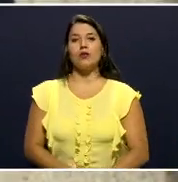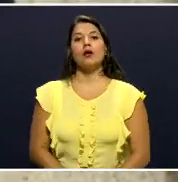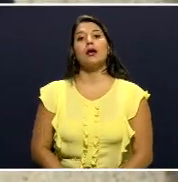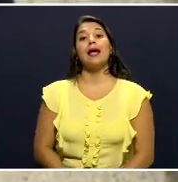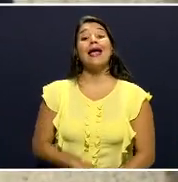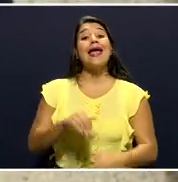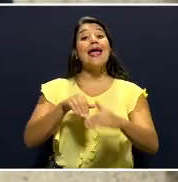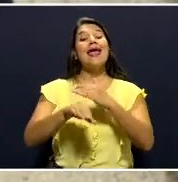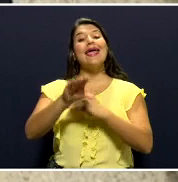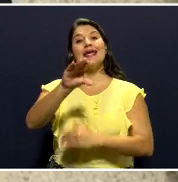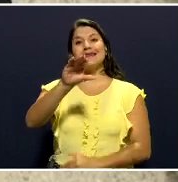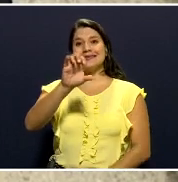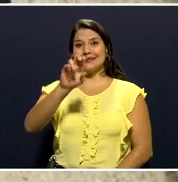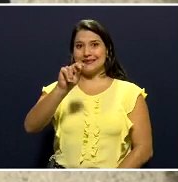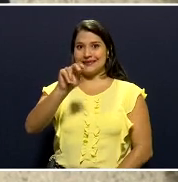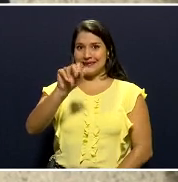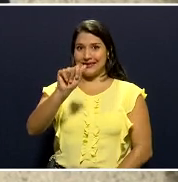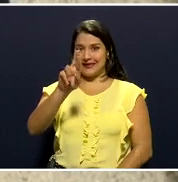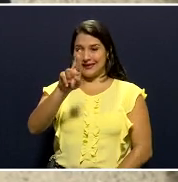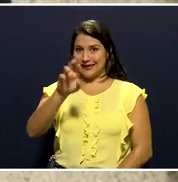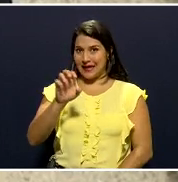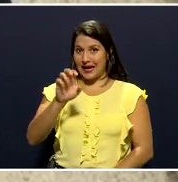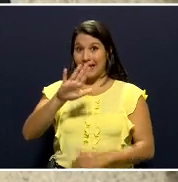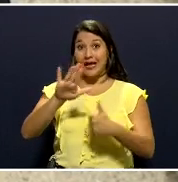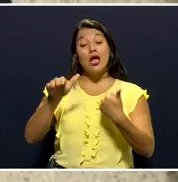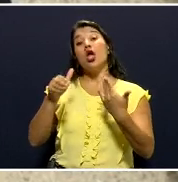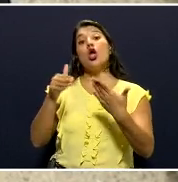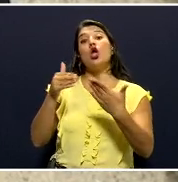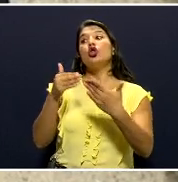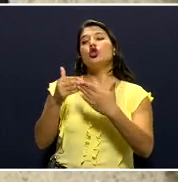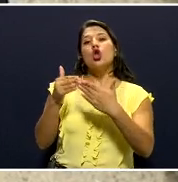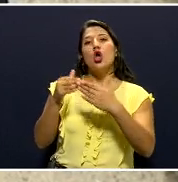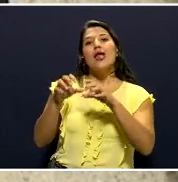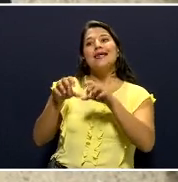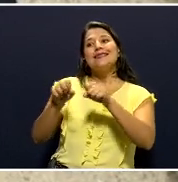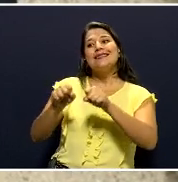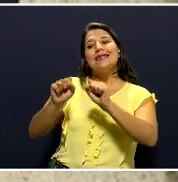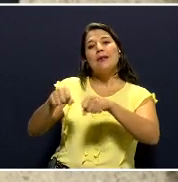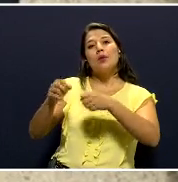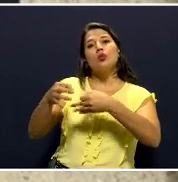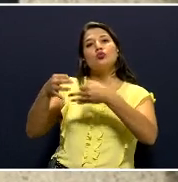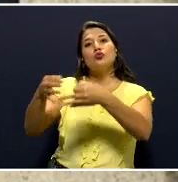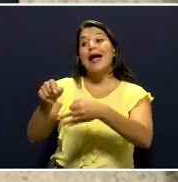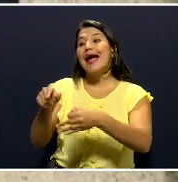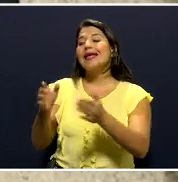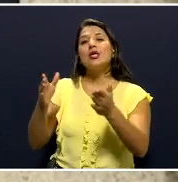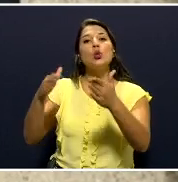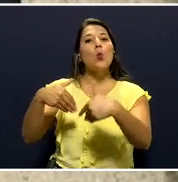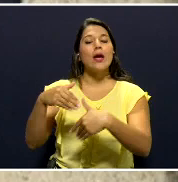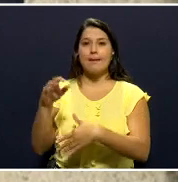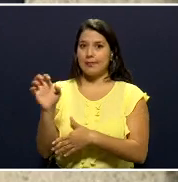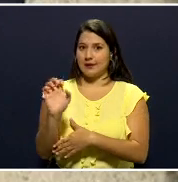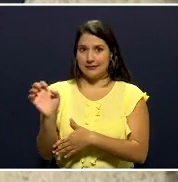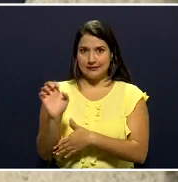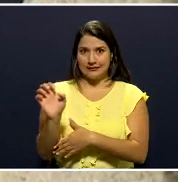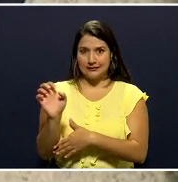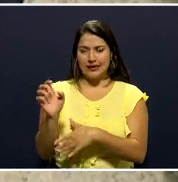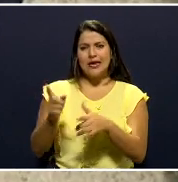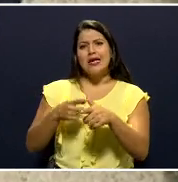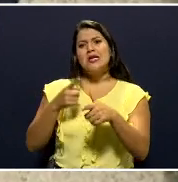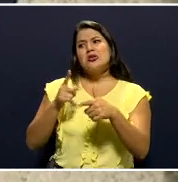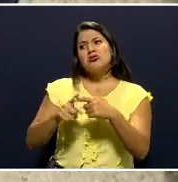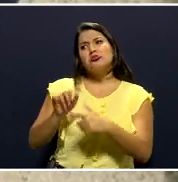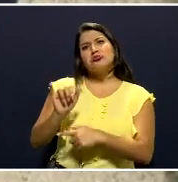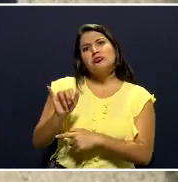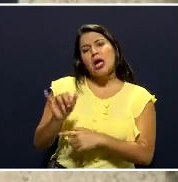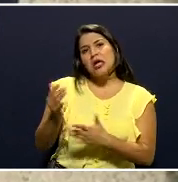el CENARE todo es programable. Ahí no hay emergencias. Entonces ahí